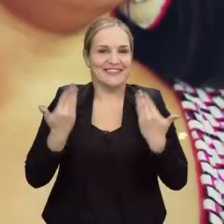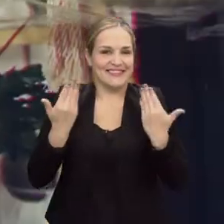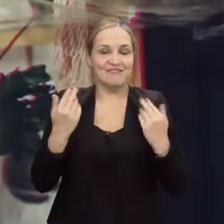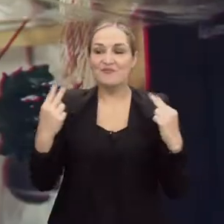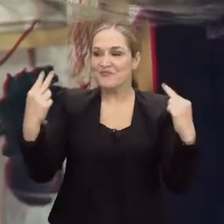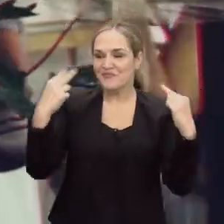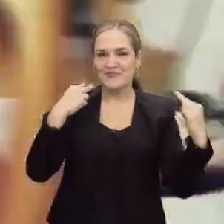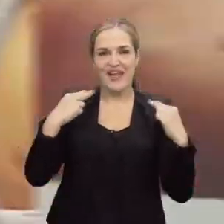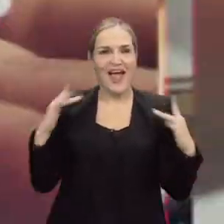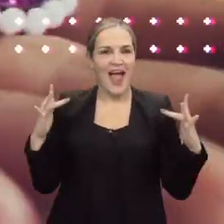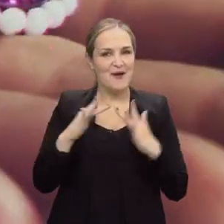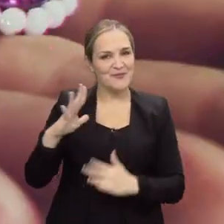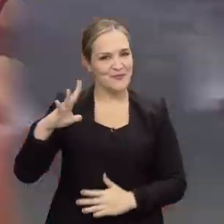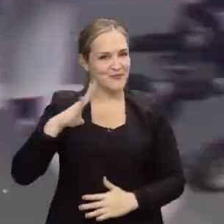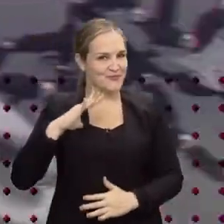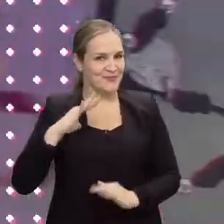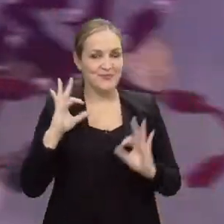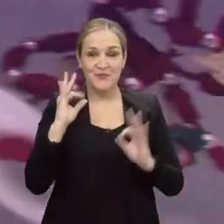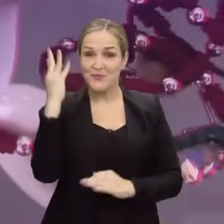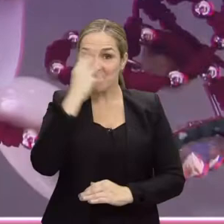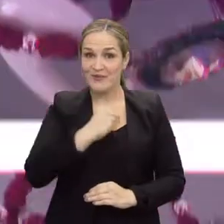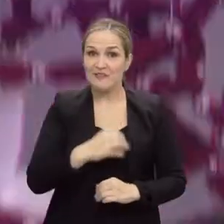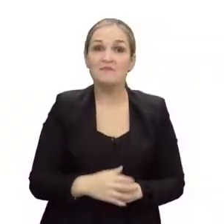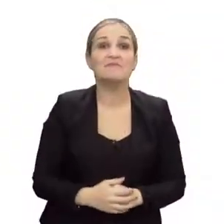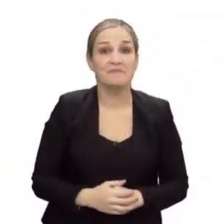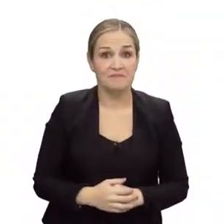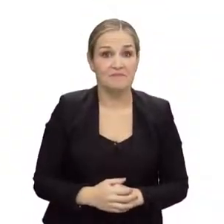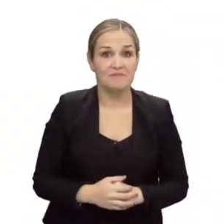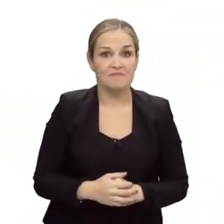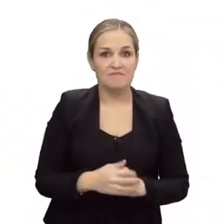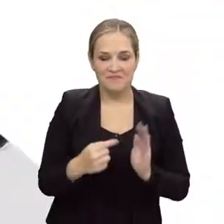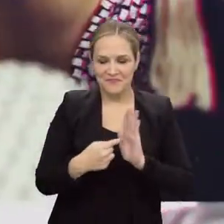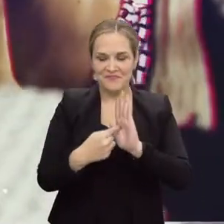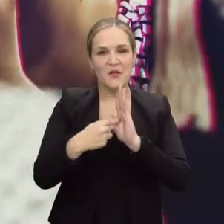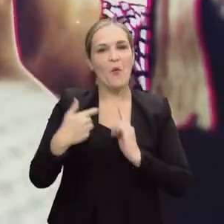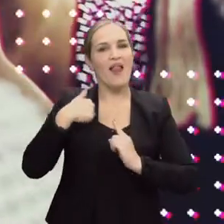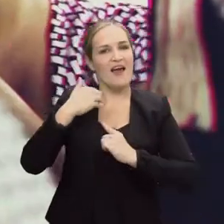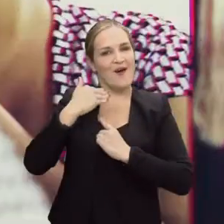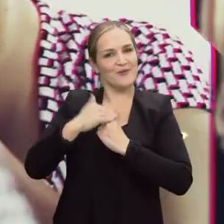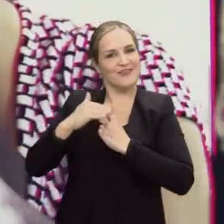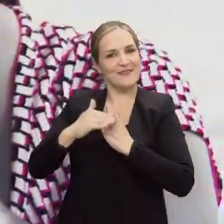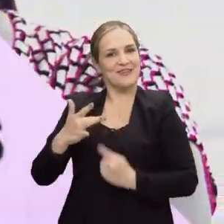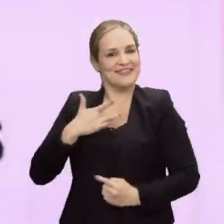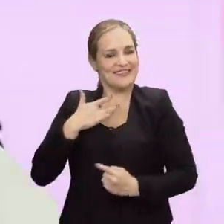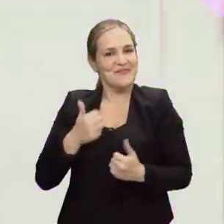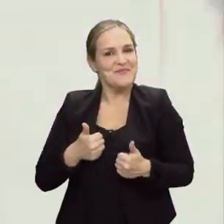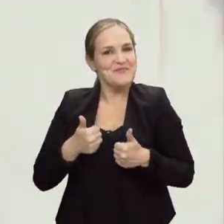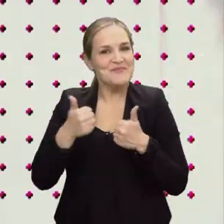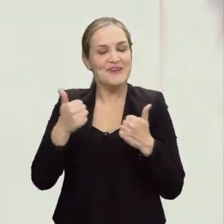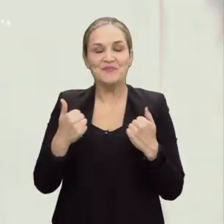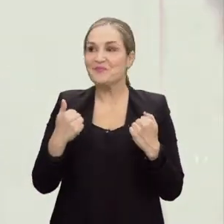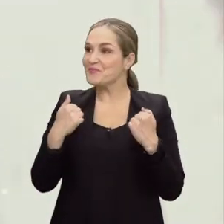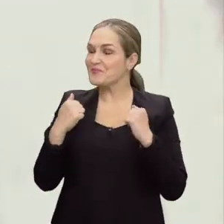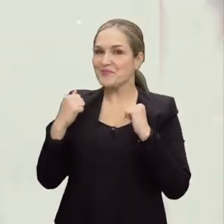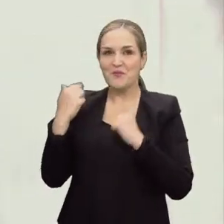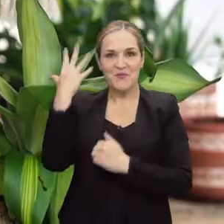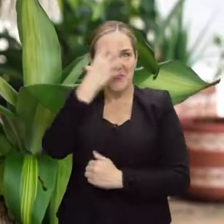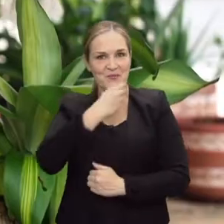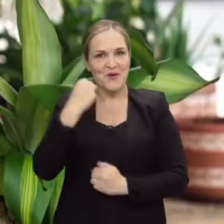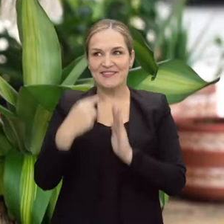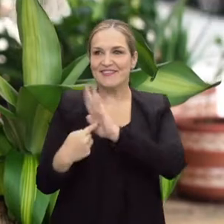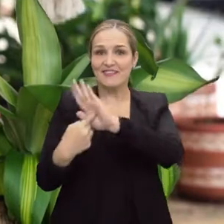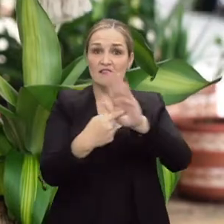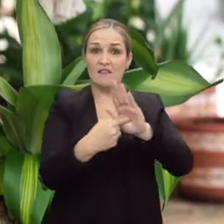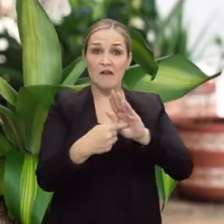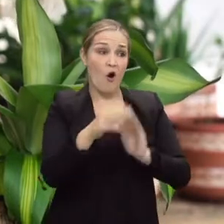trabajo, podamos llamar la atención con nuestros accesorios, resaltando nuestra belleza. Porque eso nos da autoestima, eso nos permite